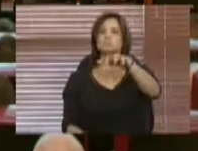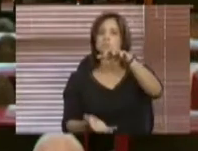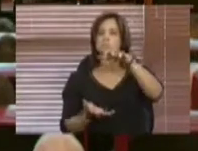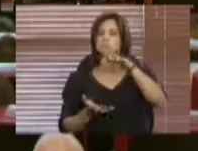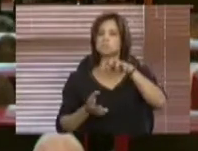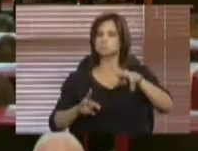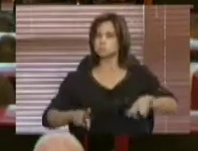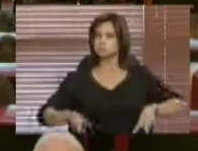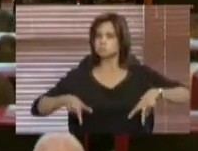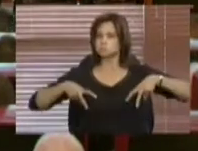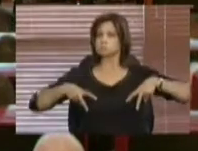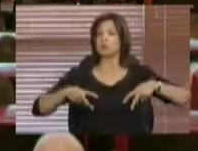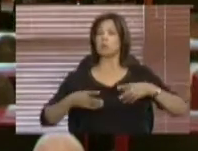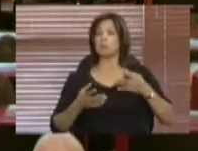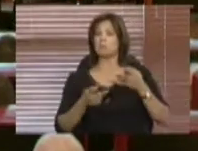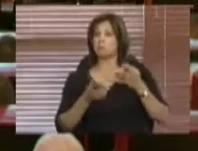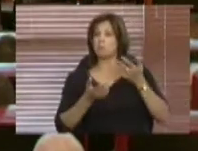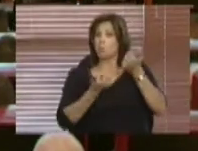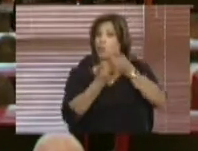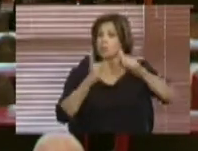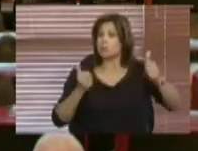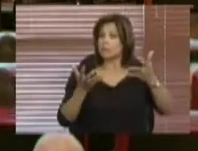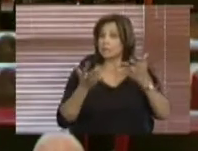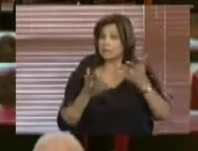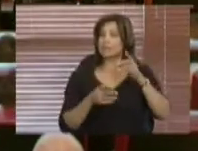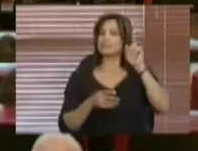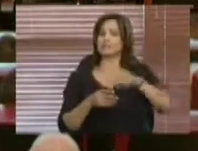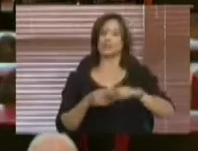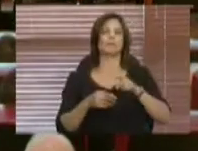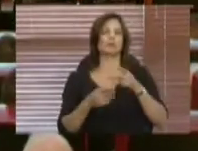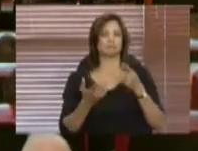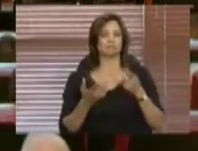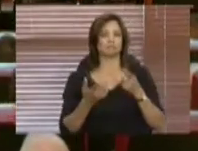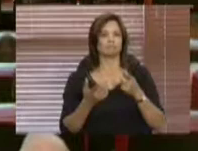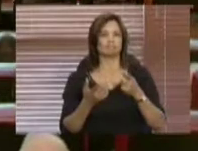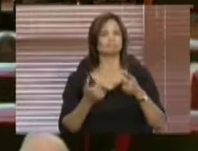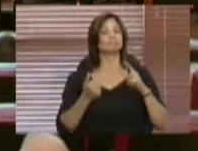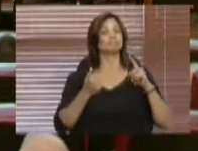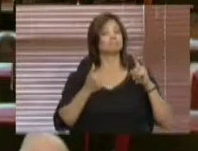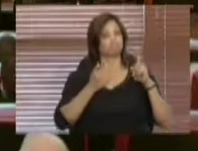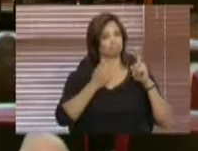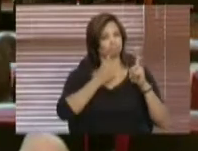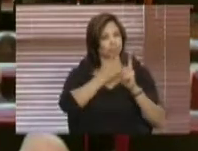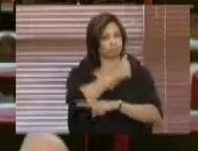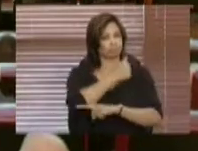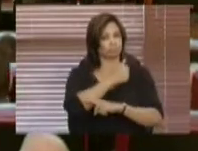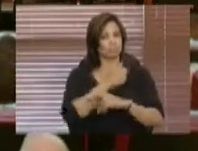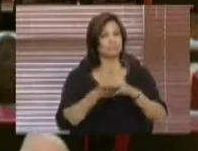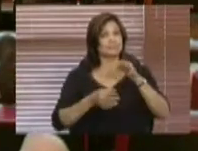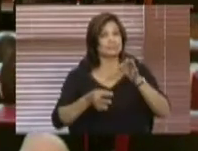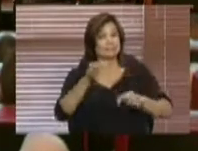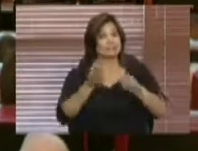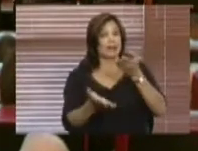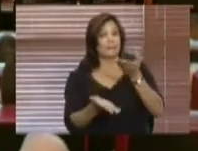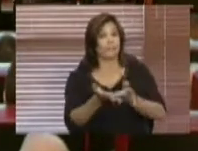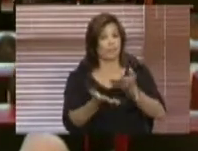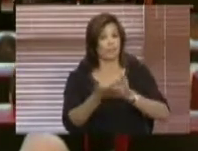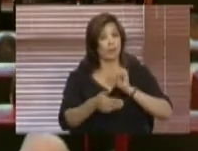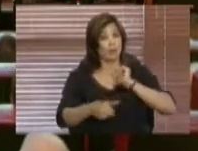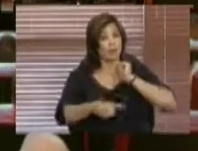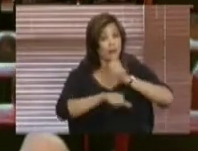pero cualquier sospechoso de hacerlo debe recibir las garantías del debido proceso. Si se comprueba su